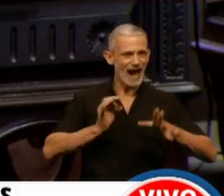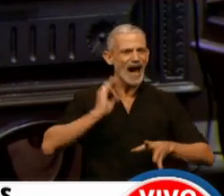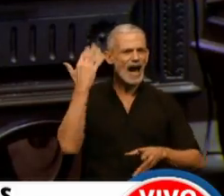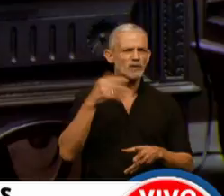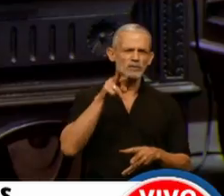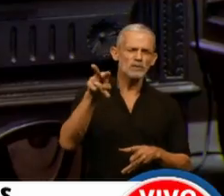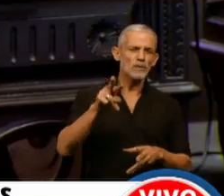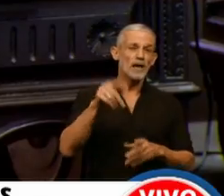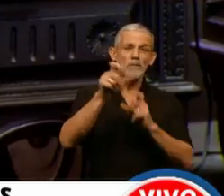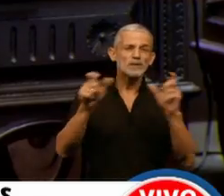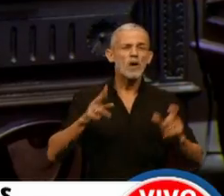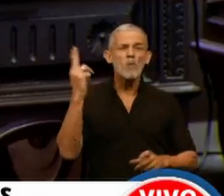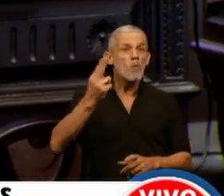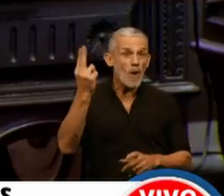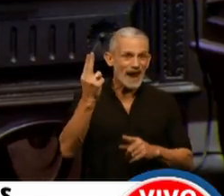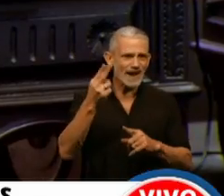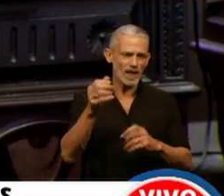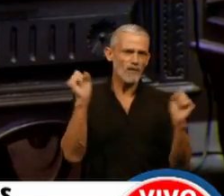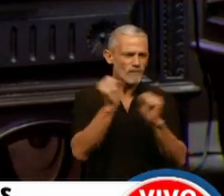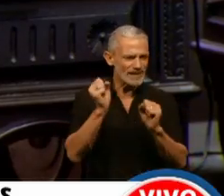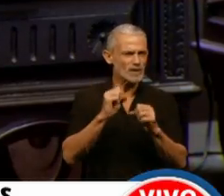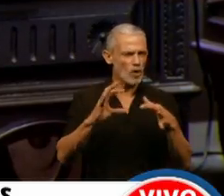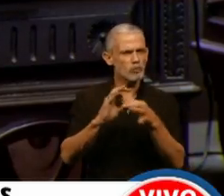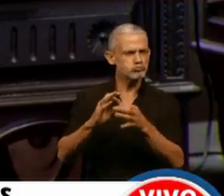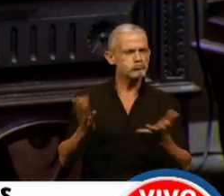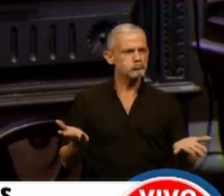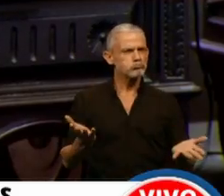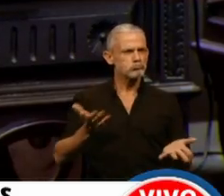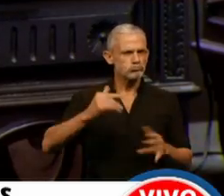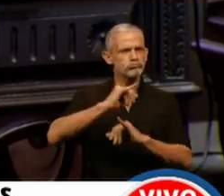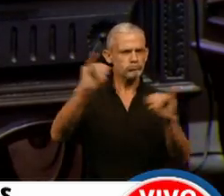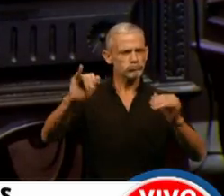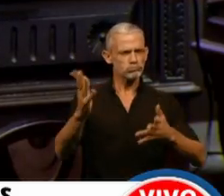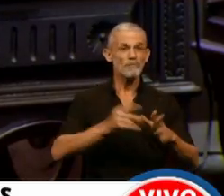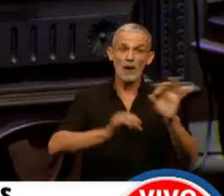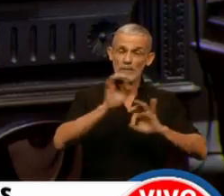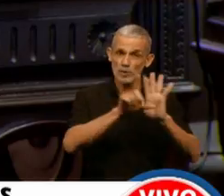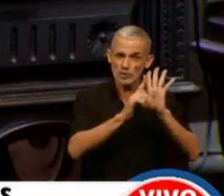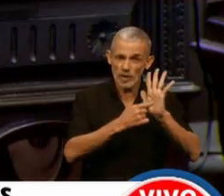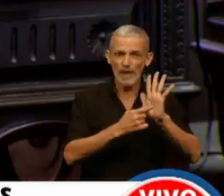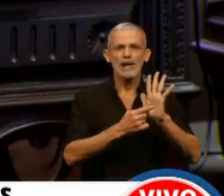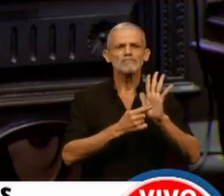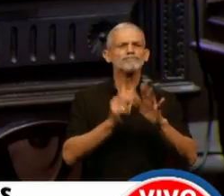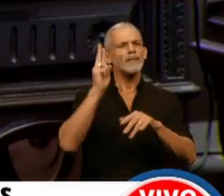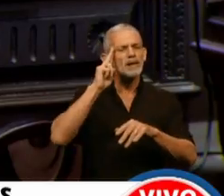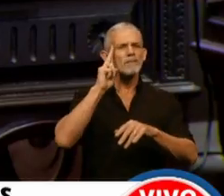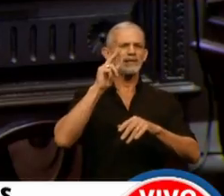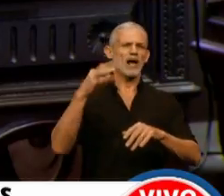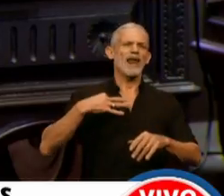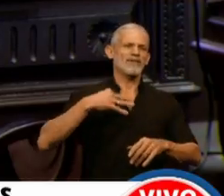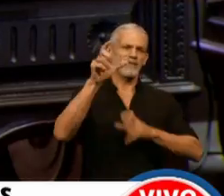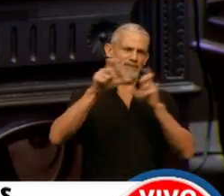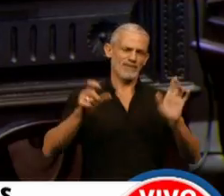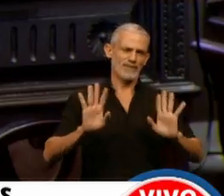hay gente que muere por frío y la verdad que hay que ponerlo arriba de la mesa este es un proyecto netamente humanista porque